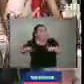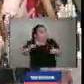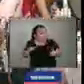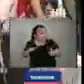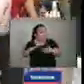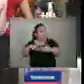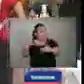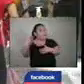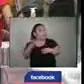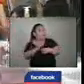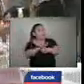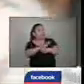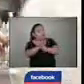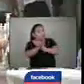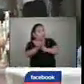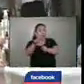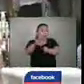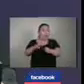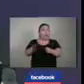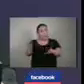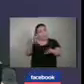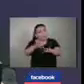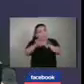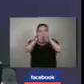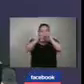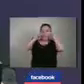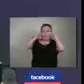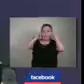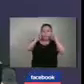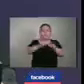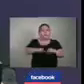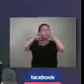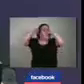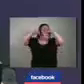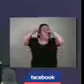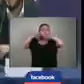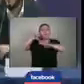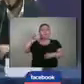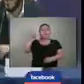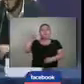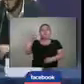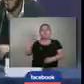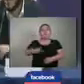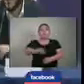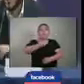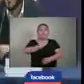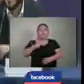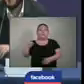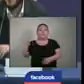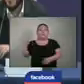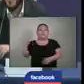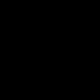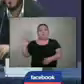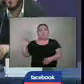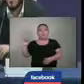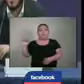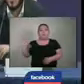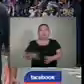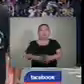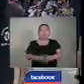comportamiento que lleva la pandemia en el país. Con imágenes de Juan Castellanos, Jennifer Flores, Noticiero Hechos.